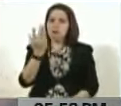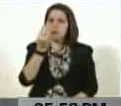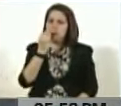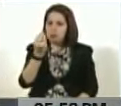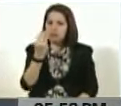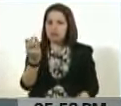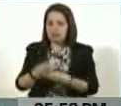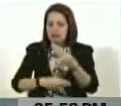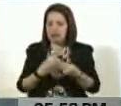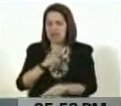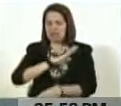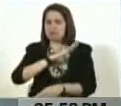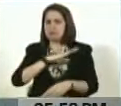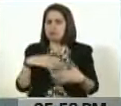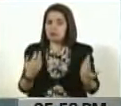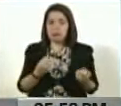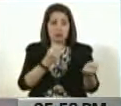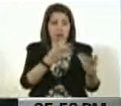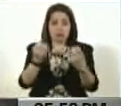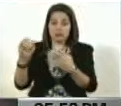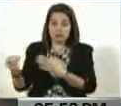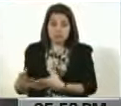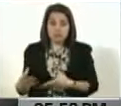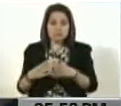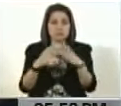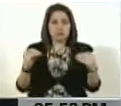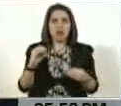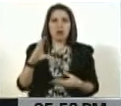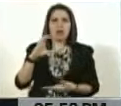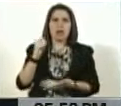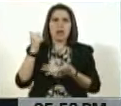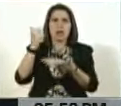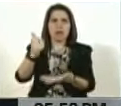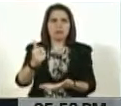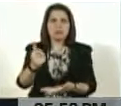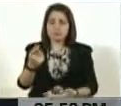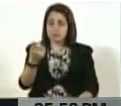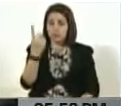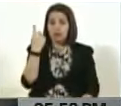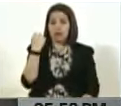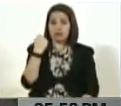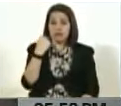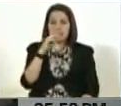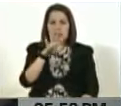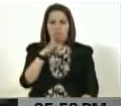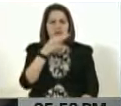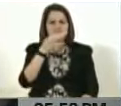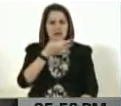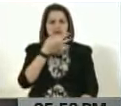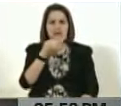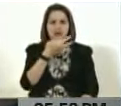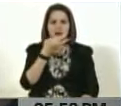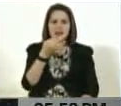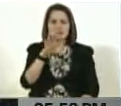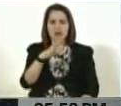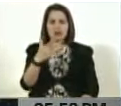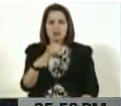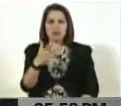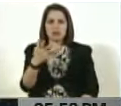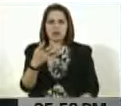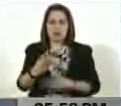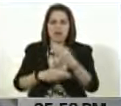alimento y distribuyéndolo a los hogares directamente a través de los clubs. Ayer a las 4 de la tarde ellos sacaron